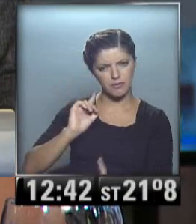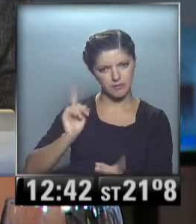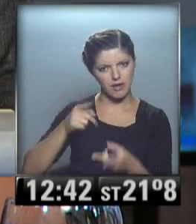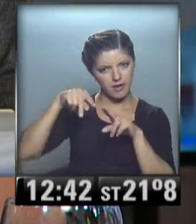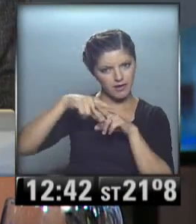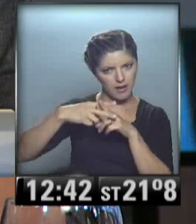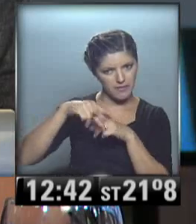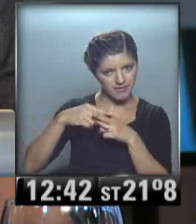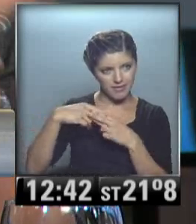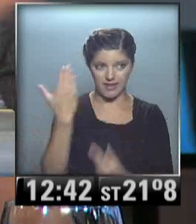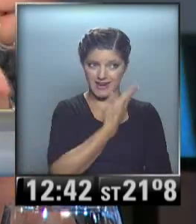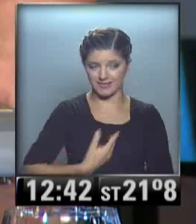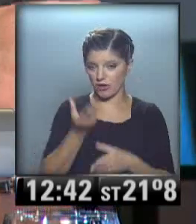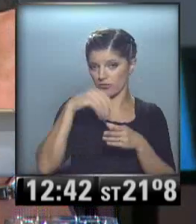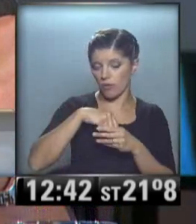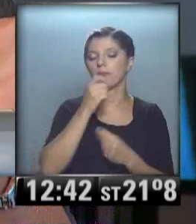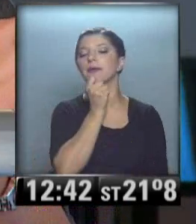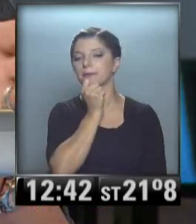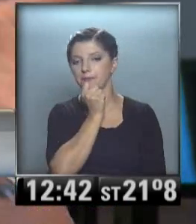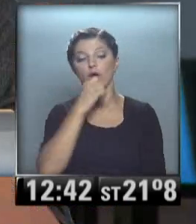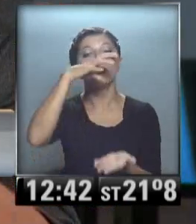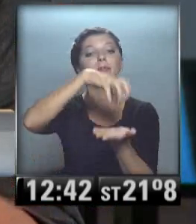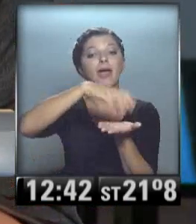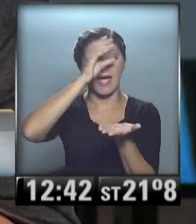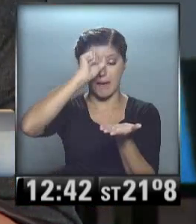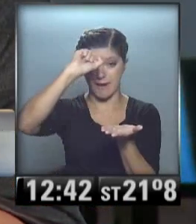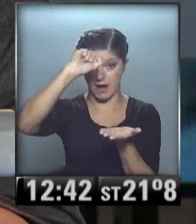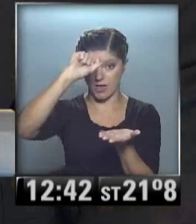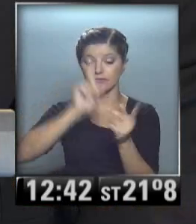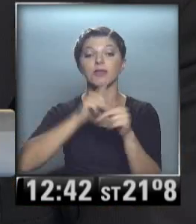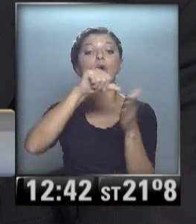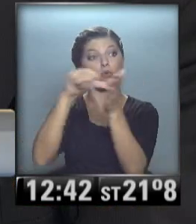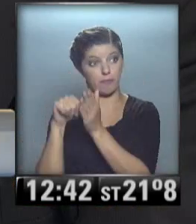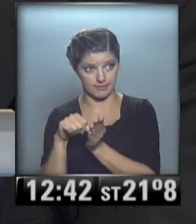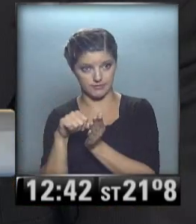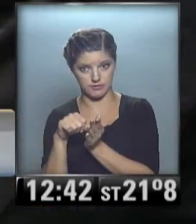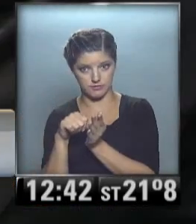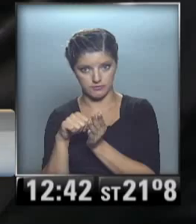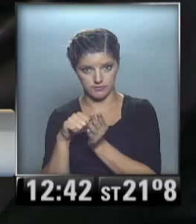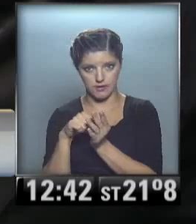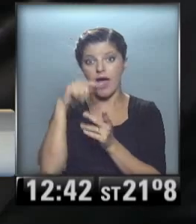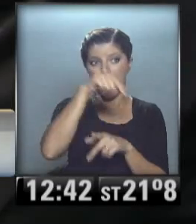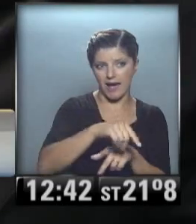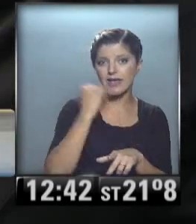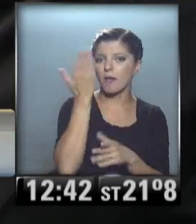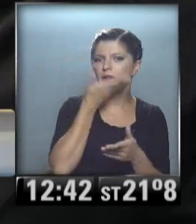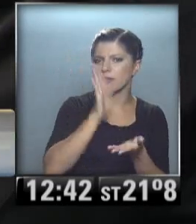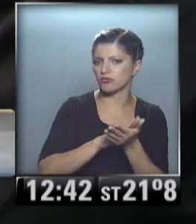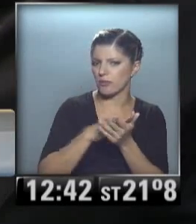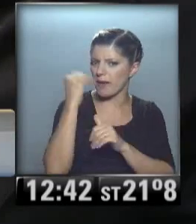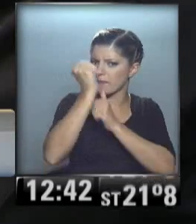herramientas estatales, porque, por ejemplo, las presiones de las embajadas en algunos países. Ahí estábamos hablando no de una multinacional,